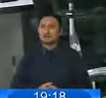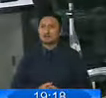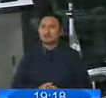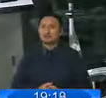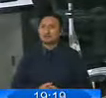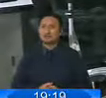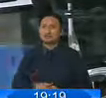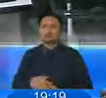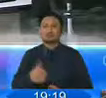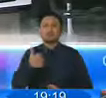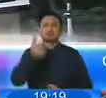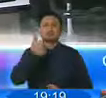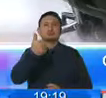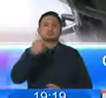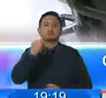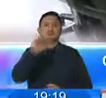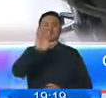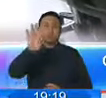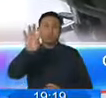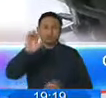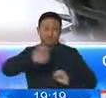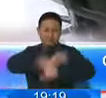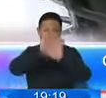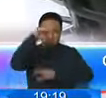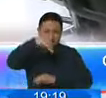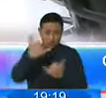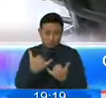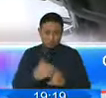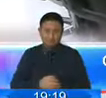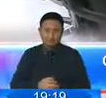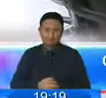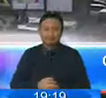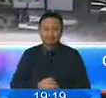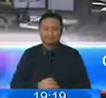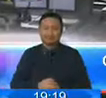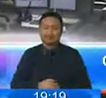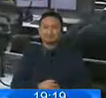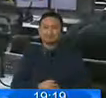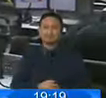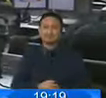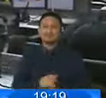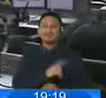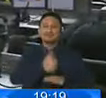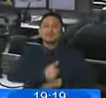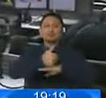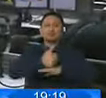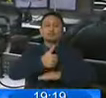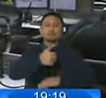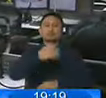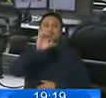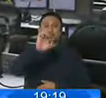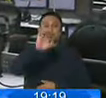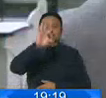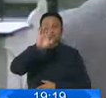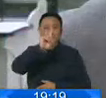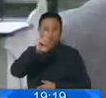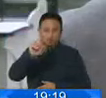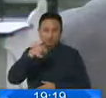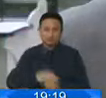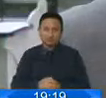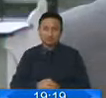Eran las 10:54 de la mañana de este martes 20 de junio, cuando una llamada alertó a las autoridades del ECU 911.